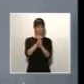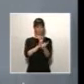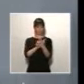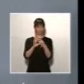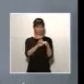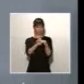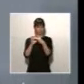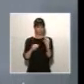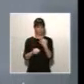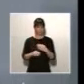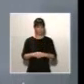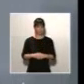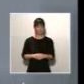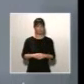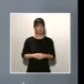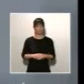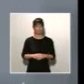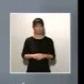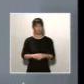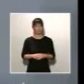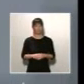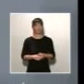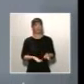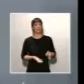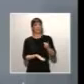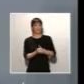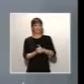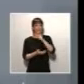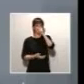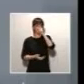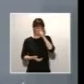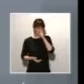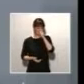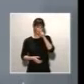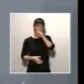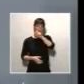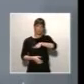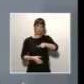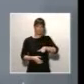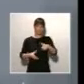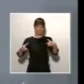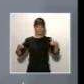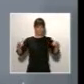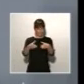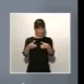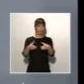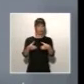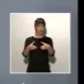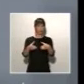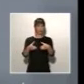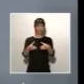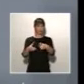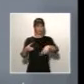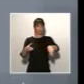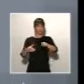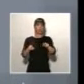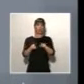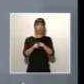Volver a recordar que las personas que forman parte de este equipo, la tripulación que realiza este vuelo,